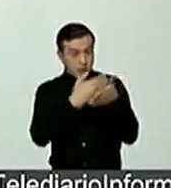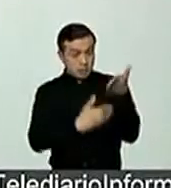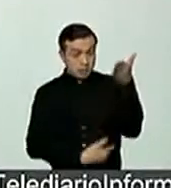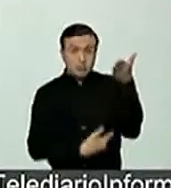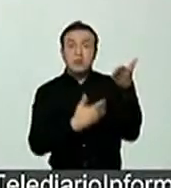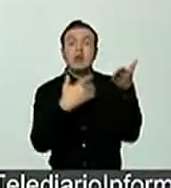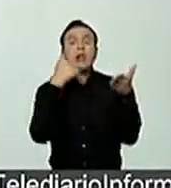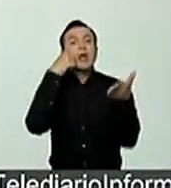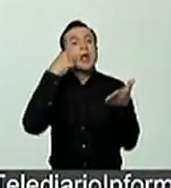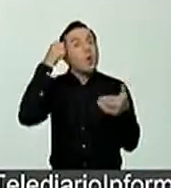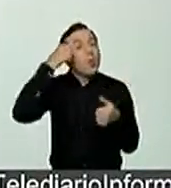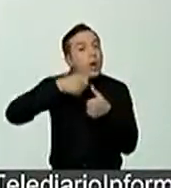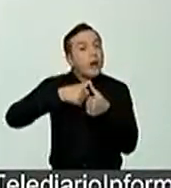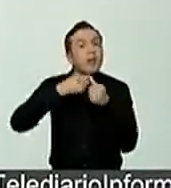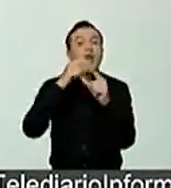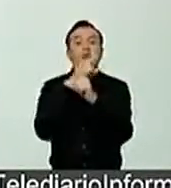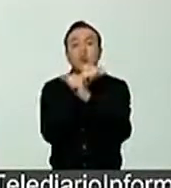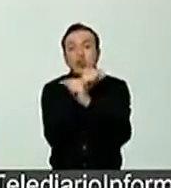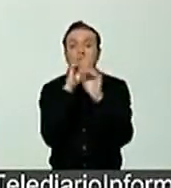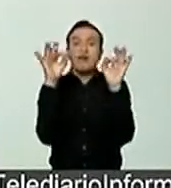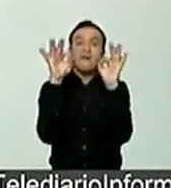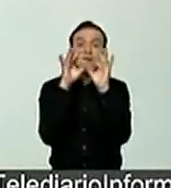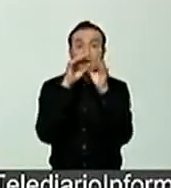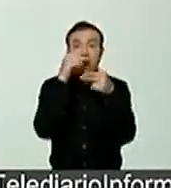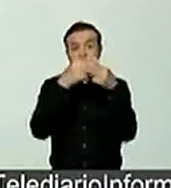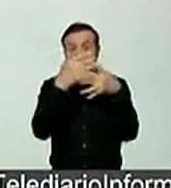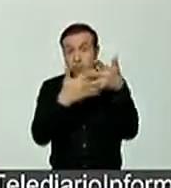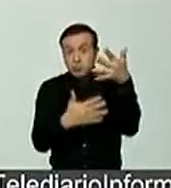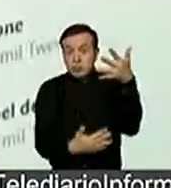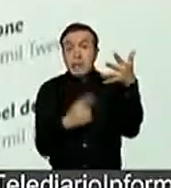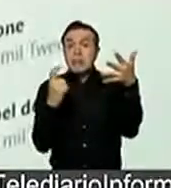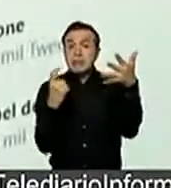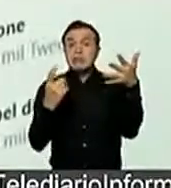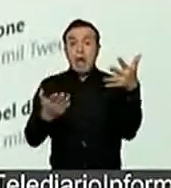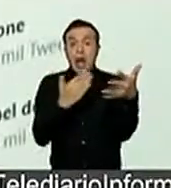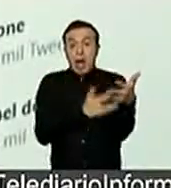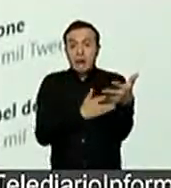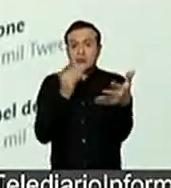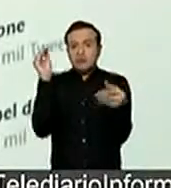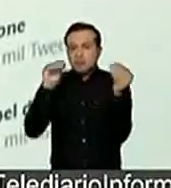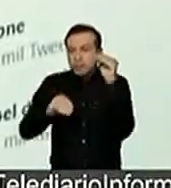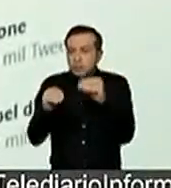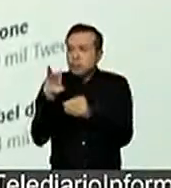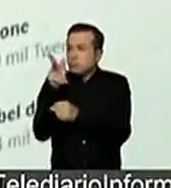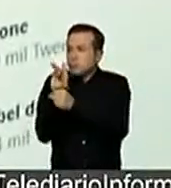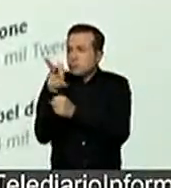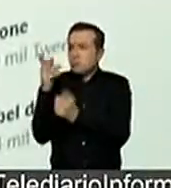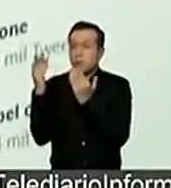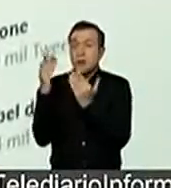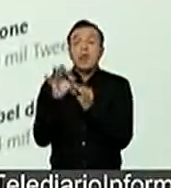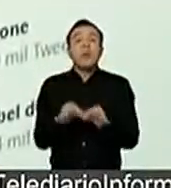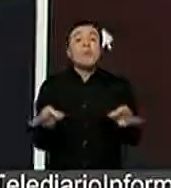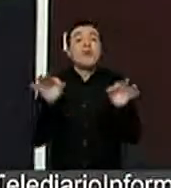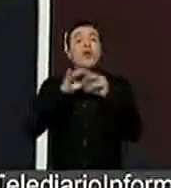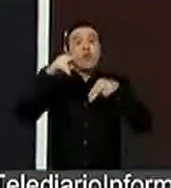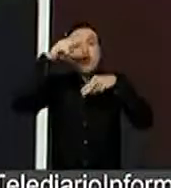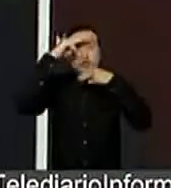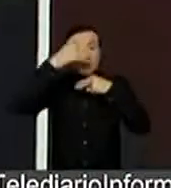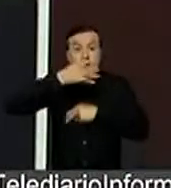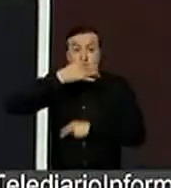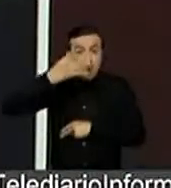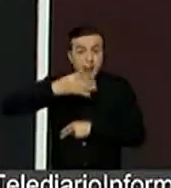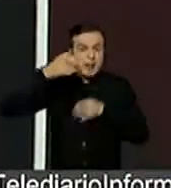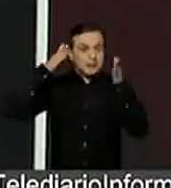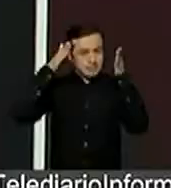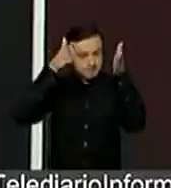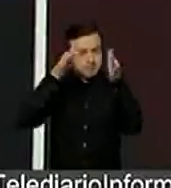las cuentas verificadas requieren tiempo e insumos para elaborar una noticia. Priorice la búsqueda de información en este tipo de espacios. Coralía Pérez,